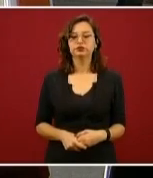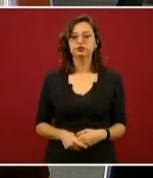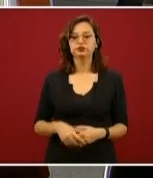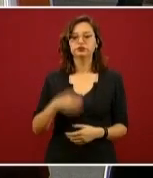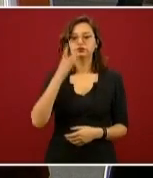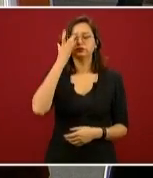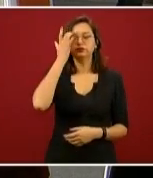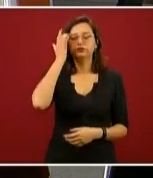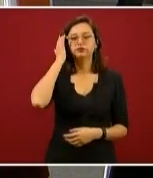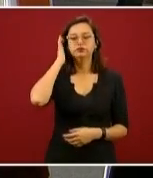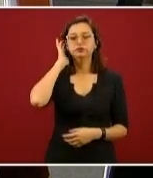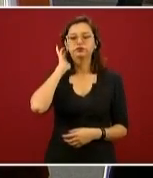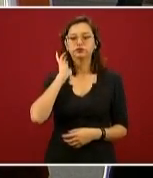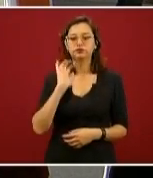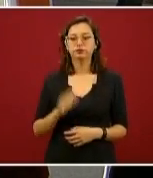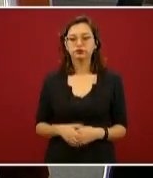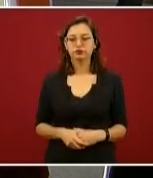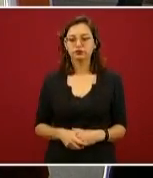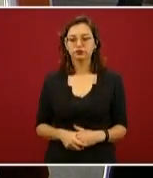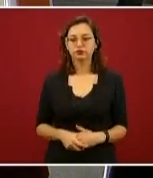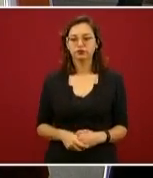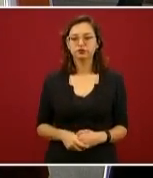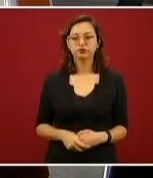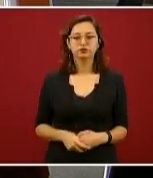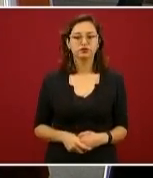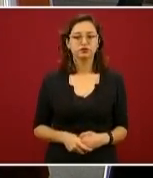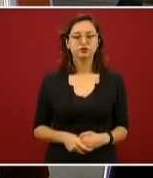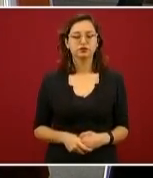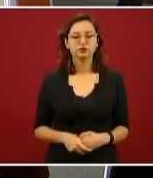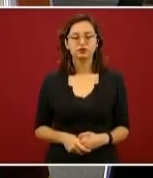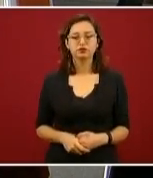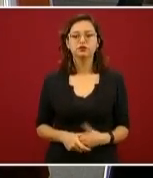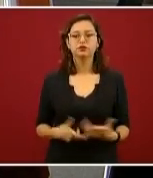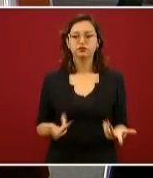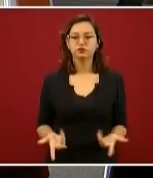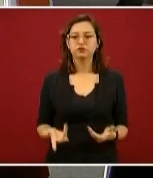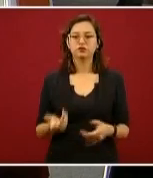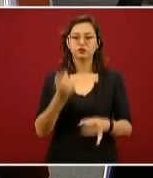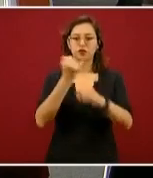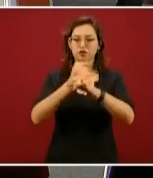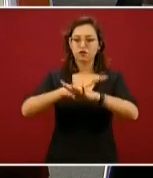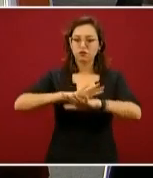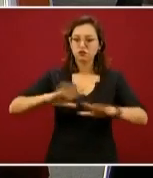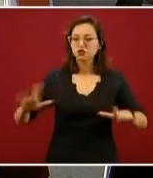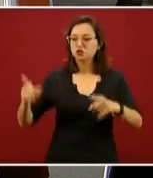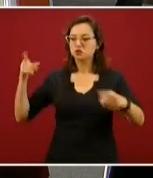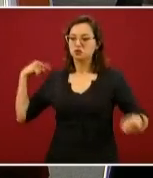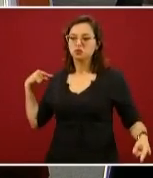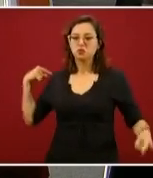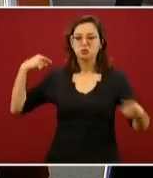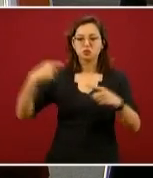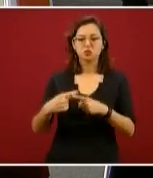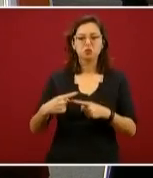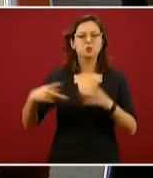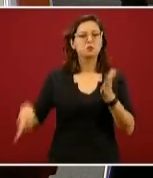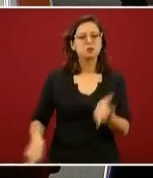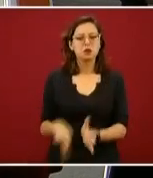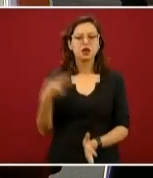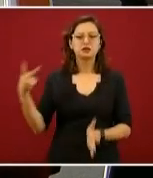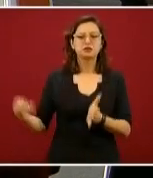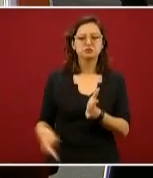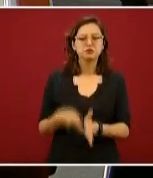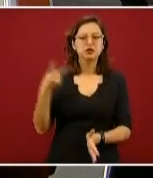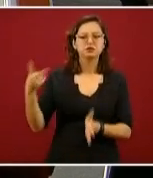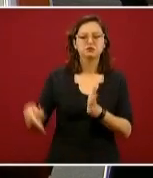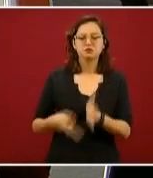Voy a compartir con ustedes información que hasta el momento ya ha sido presentada en varias ocasiones y que hemos